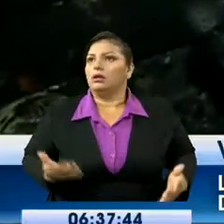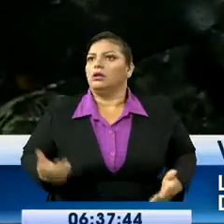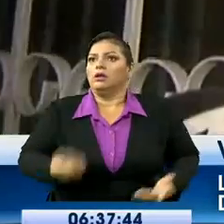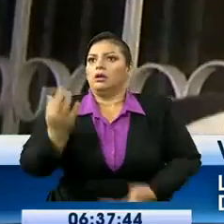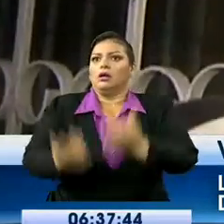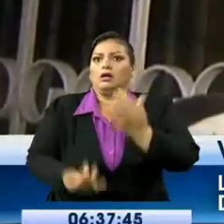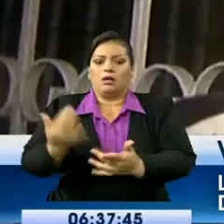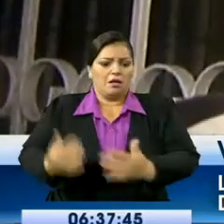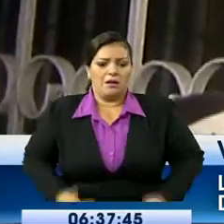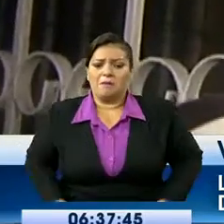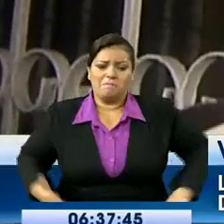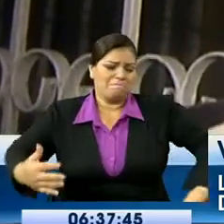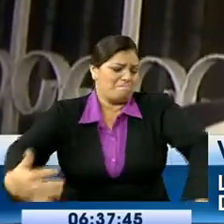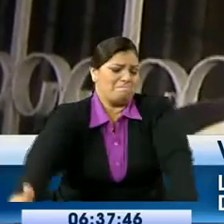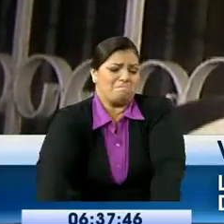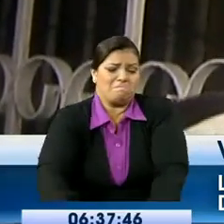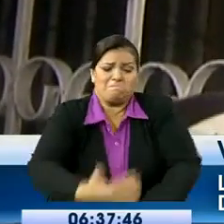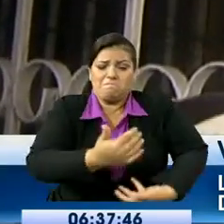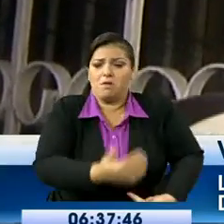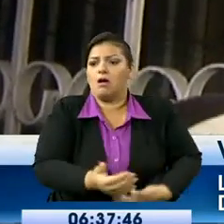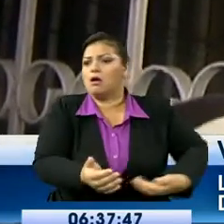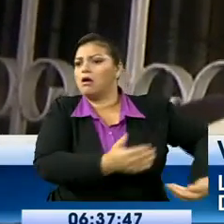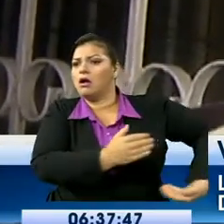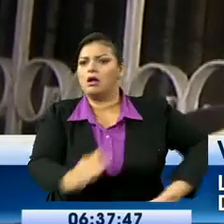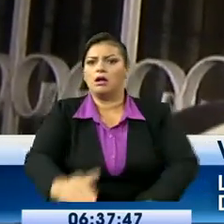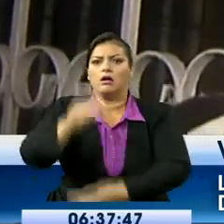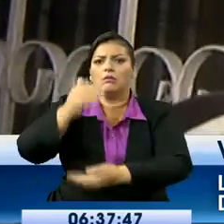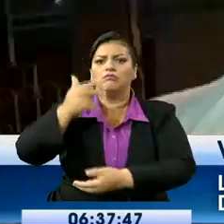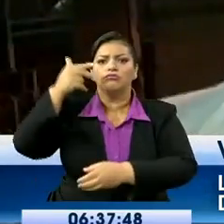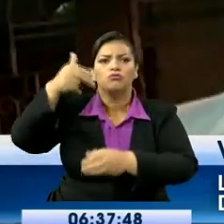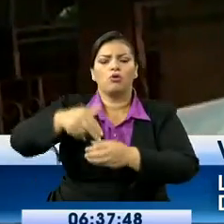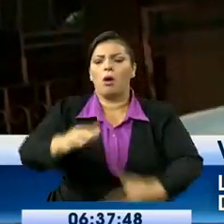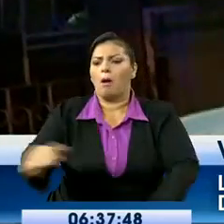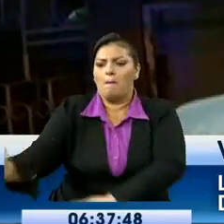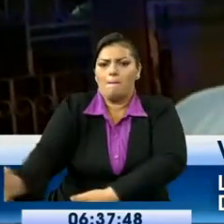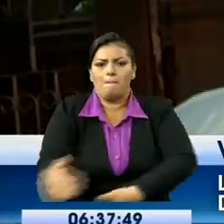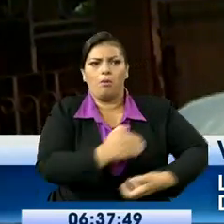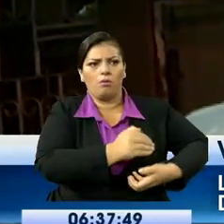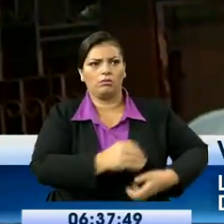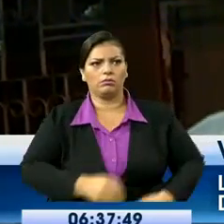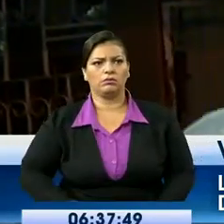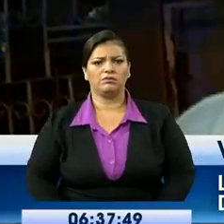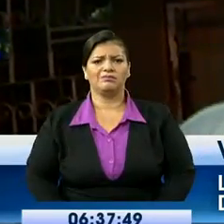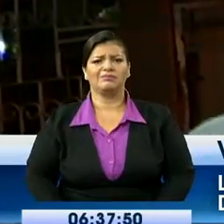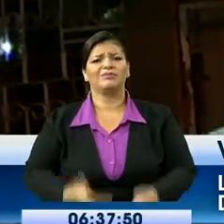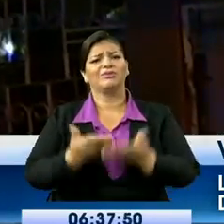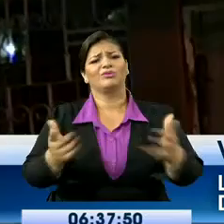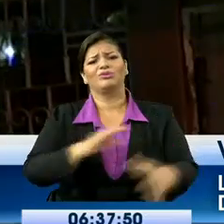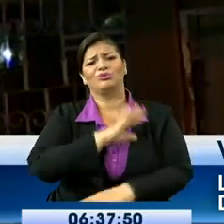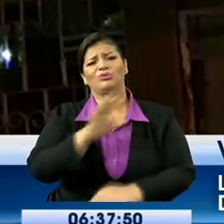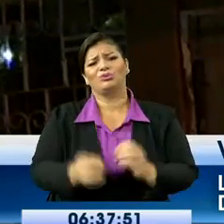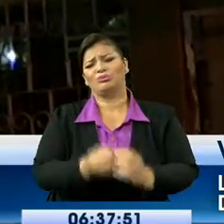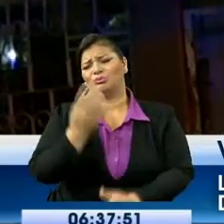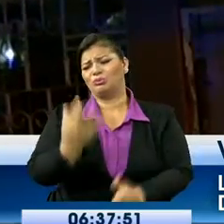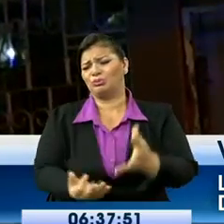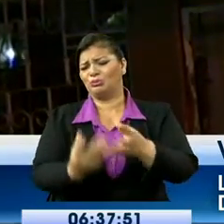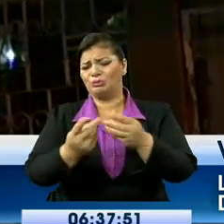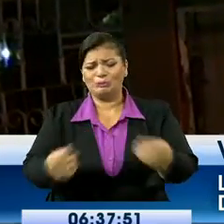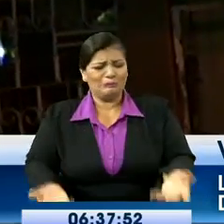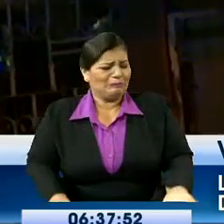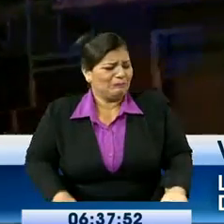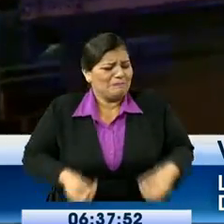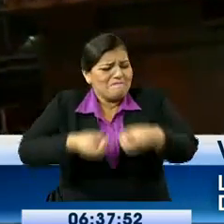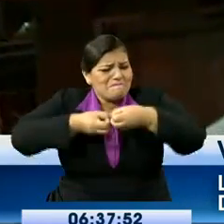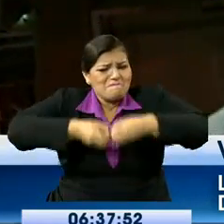encontré abajo. Yo lo que hice fue sacar el cilindro para que no haya más accidentes. Me dañó todo, yo no tengo nada, ya me quedé en la calle. Vivía arriba